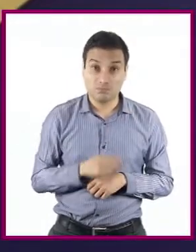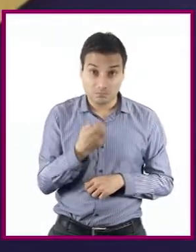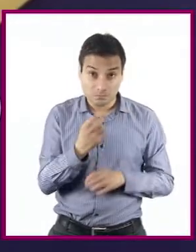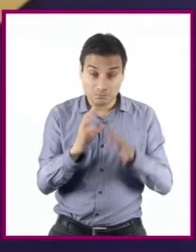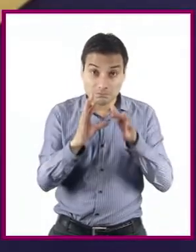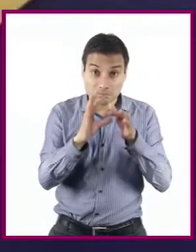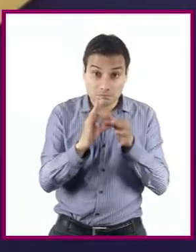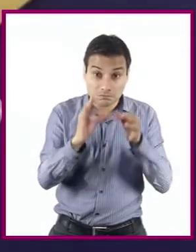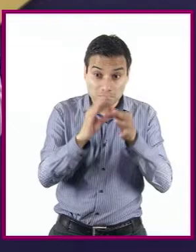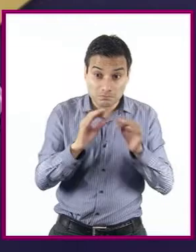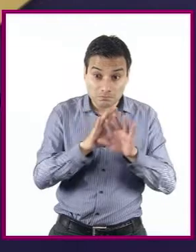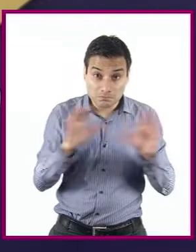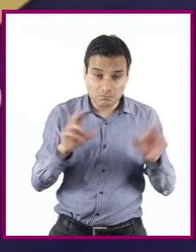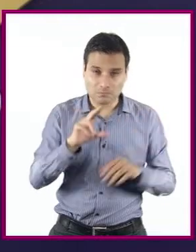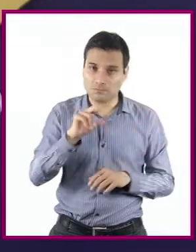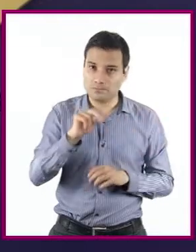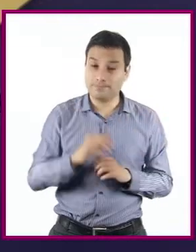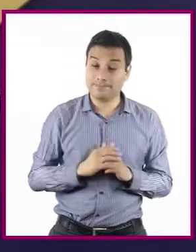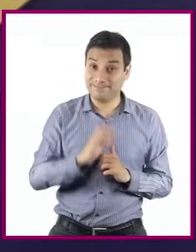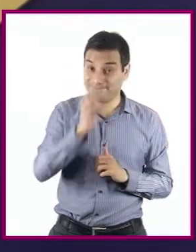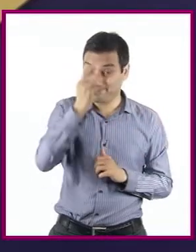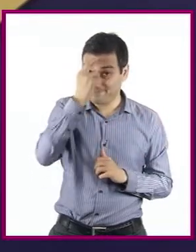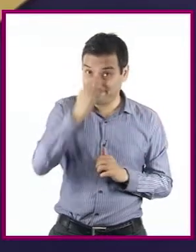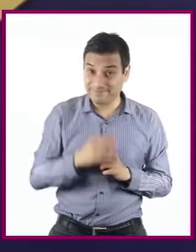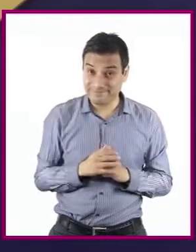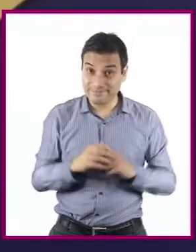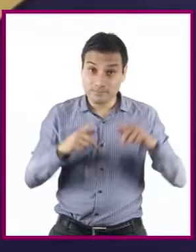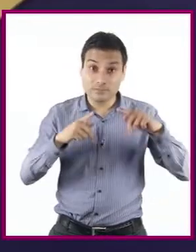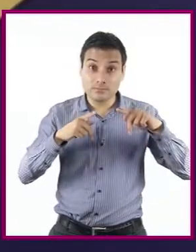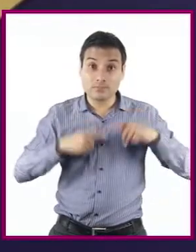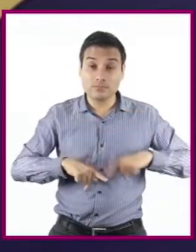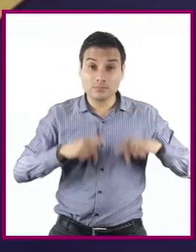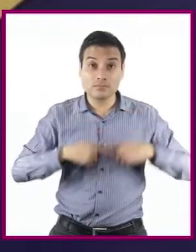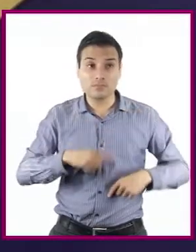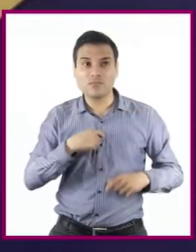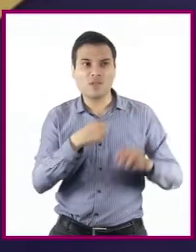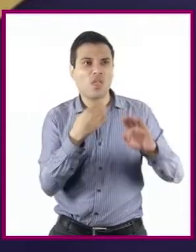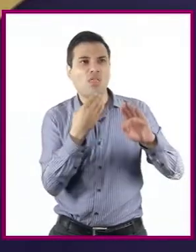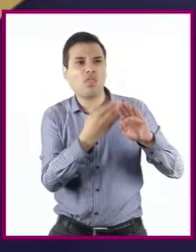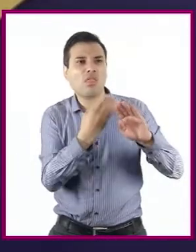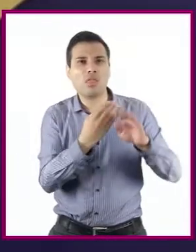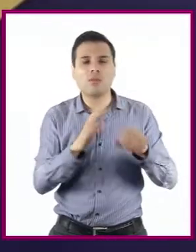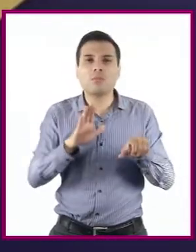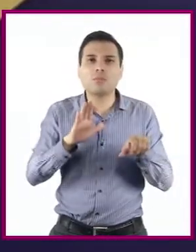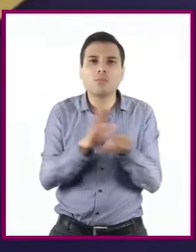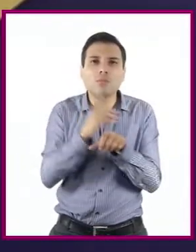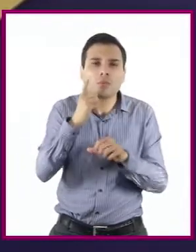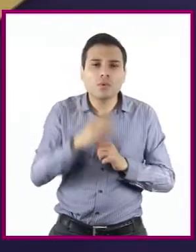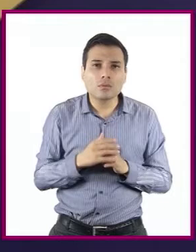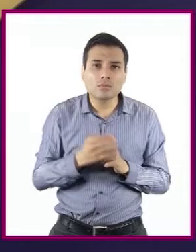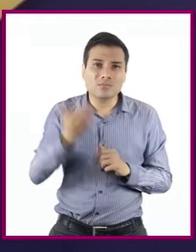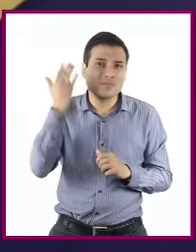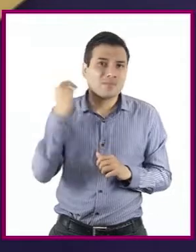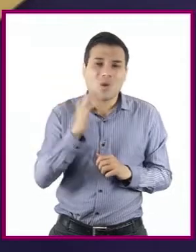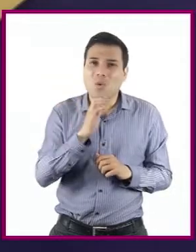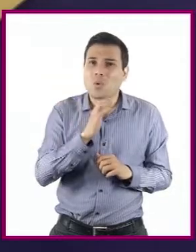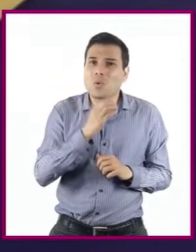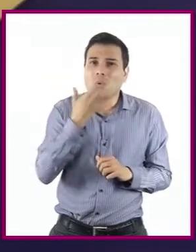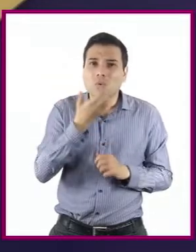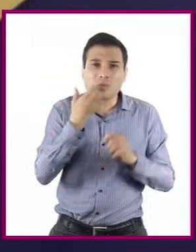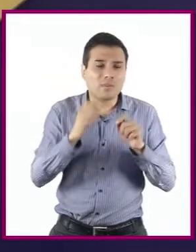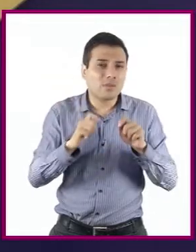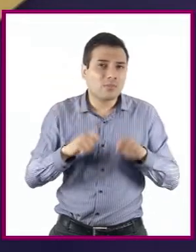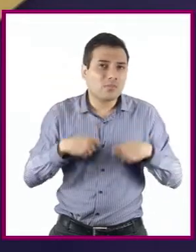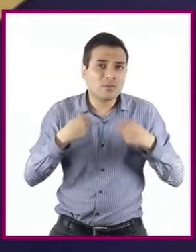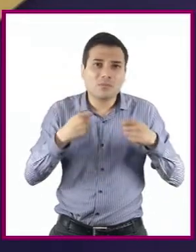Es importante recalcar que los estereotipos no son naturales, están muy ligados con la manera en la que se ha aprendido a convivir con la